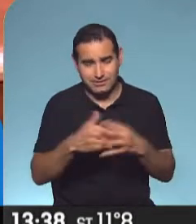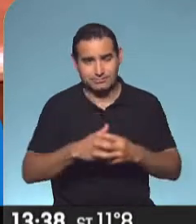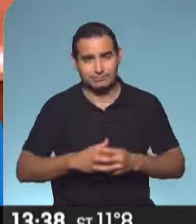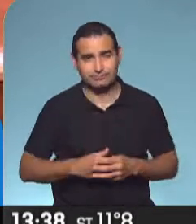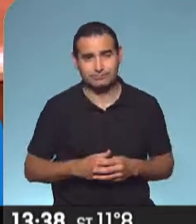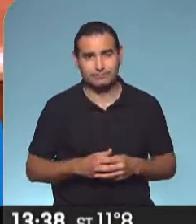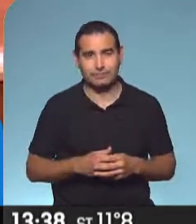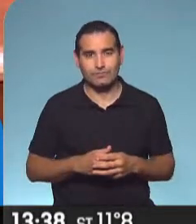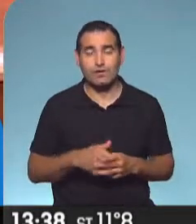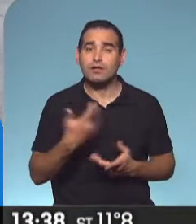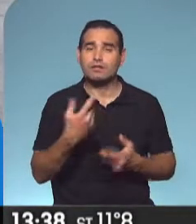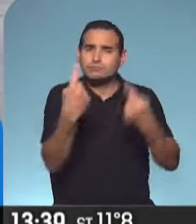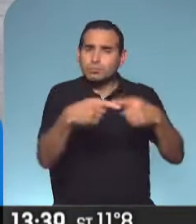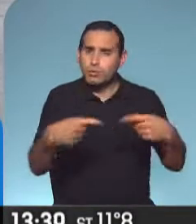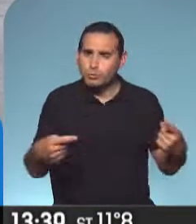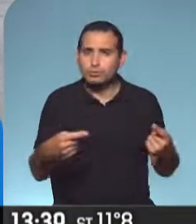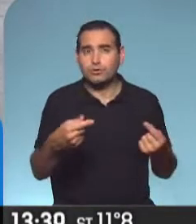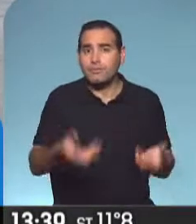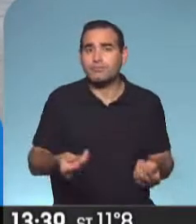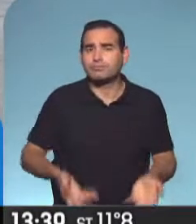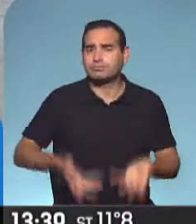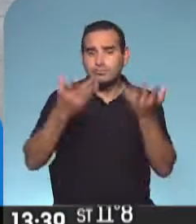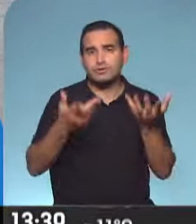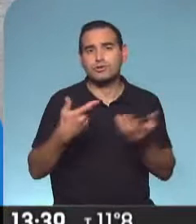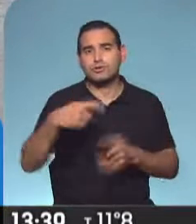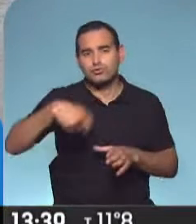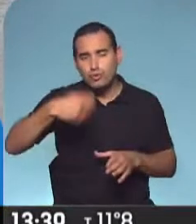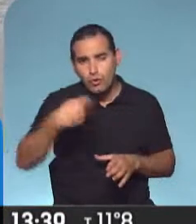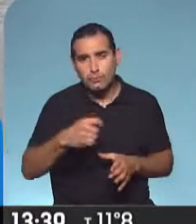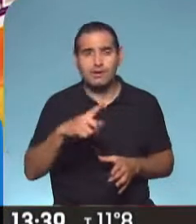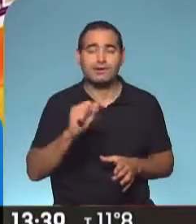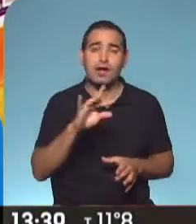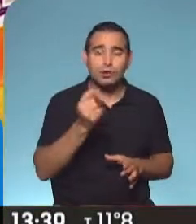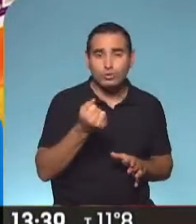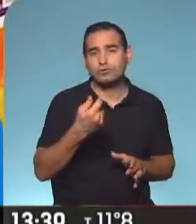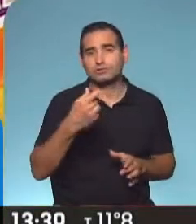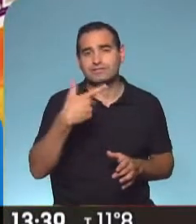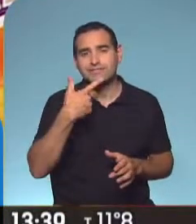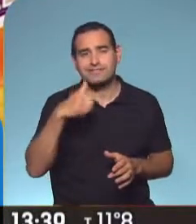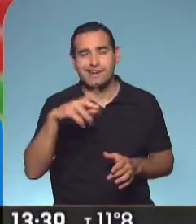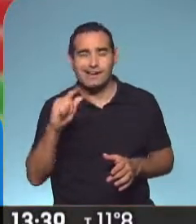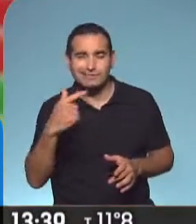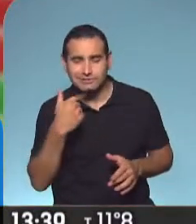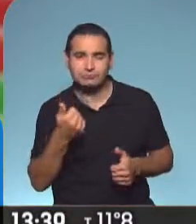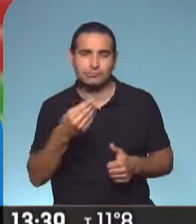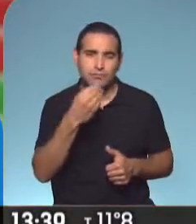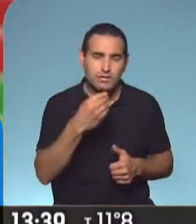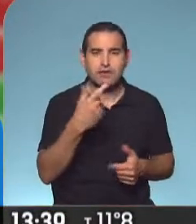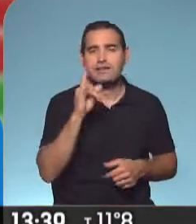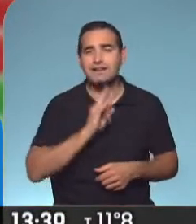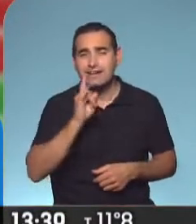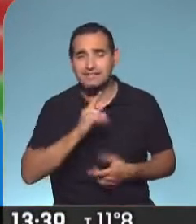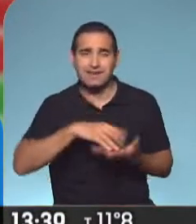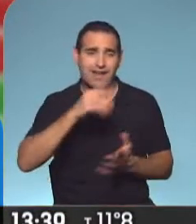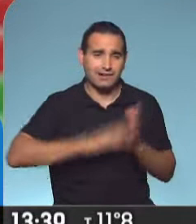acotado. Algunas de las categorías que sufrirán aumentos son sopas, caldos, aderezos, snacks, alimentos congelados, lácteos, harinas